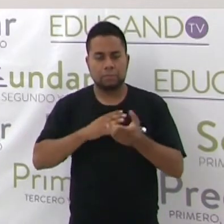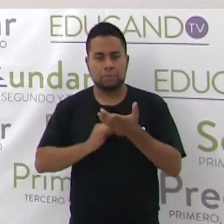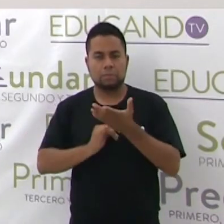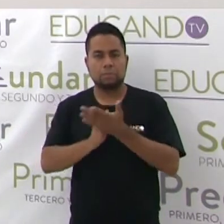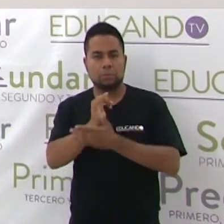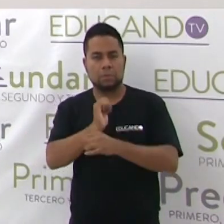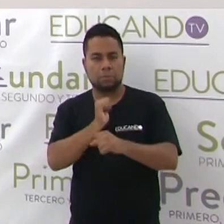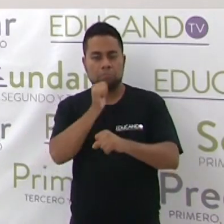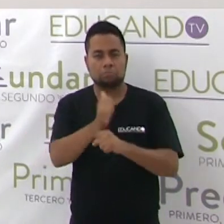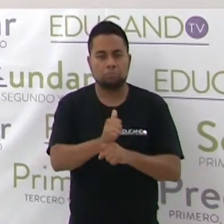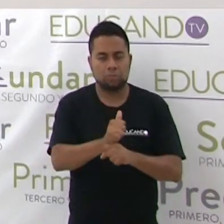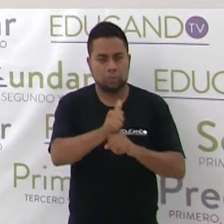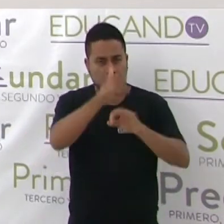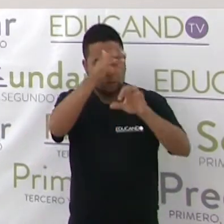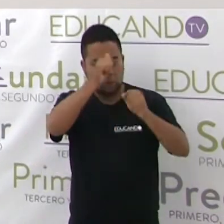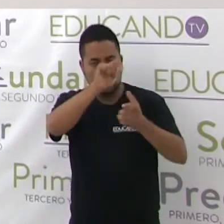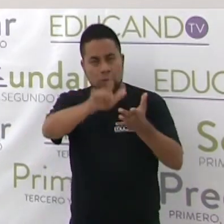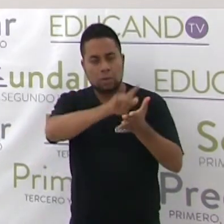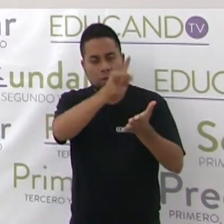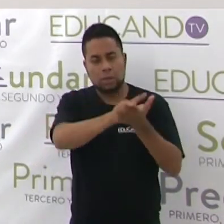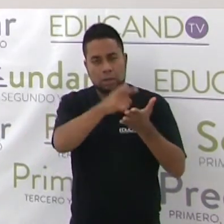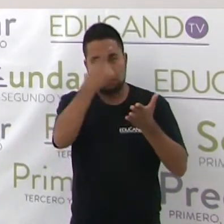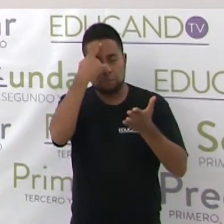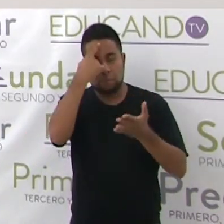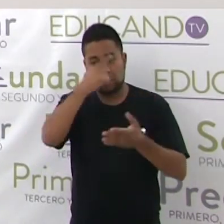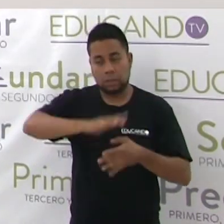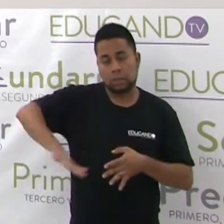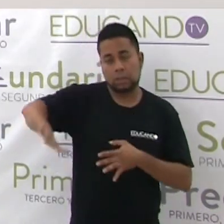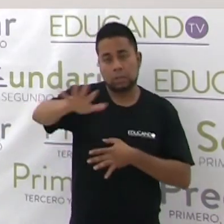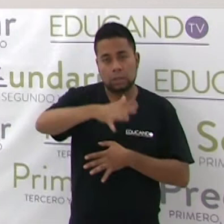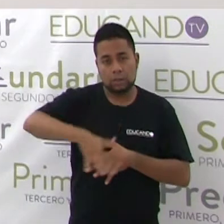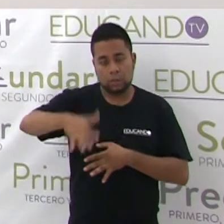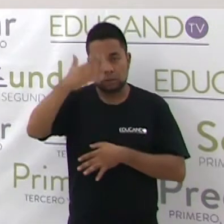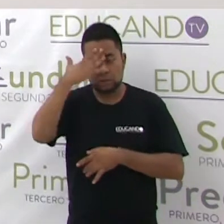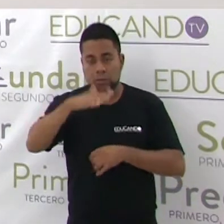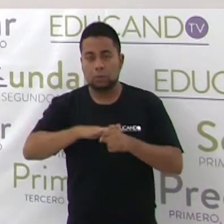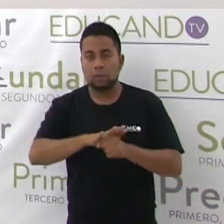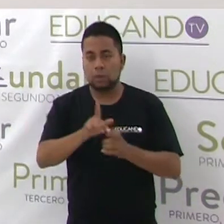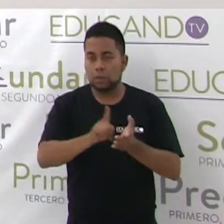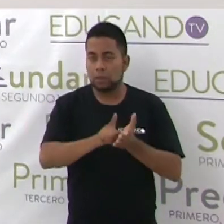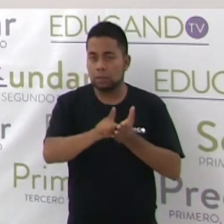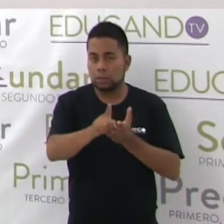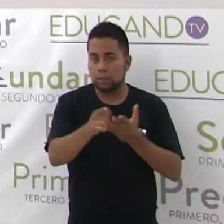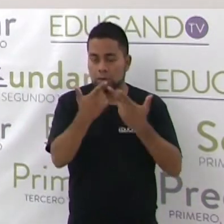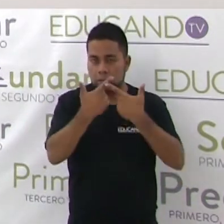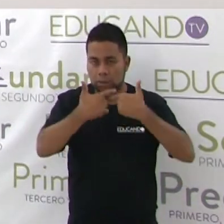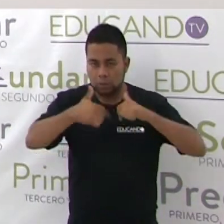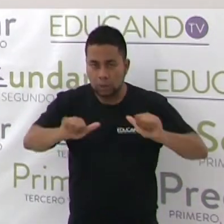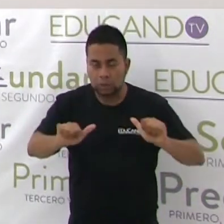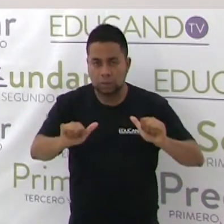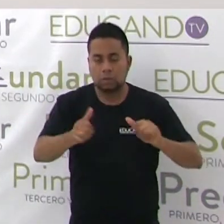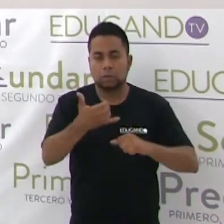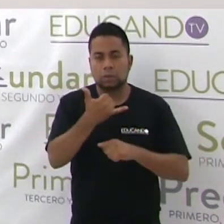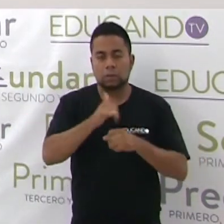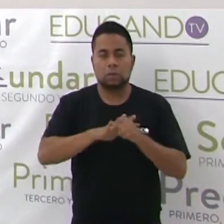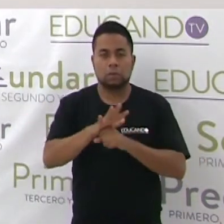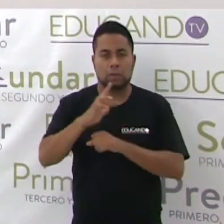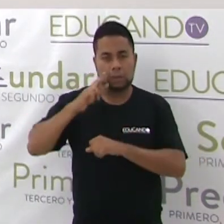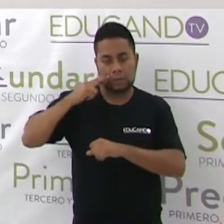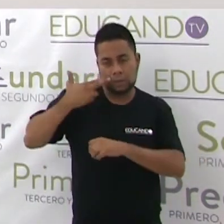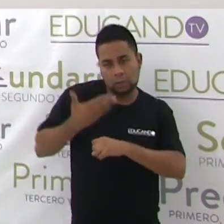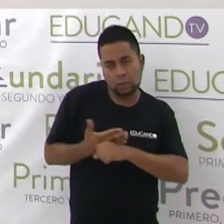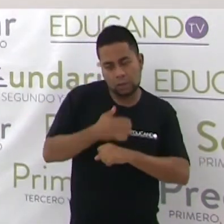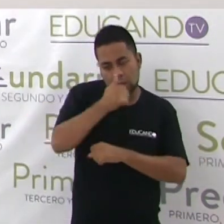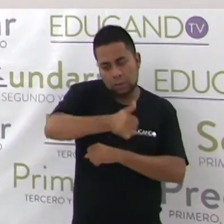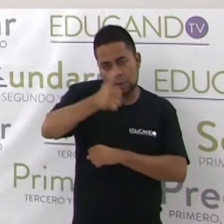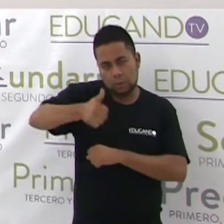a esta ley para que nosotros tengamos en cuenta los derechos lingüísticos y la responsabilidad que